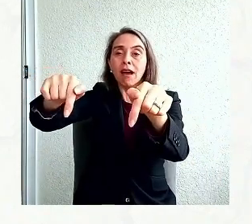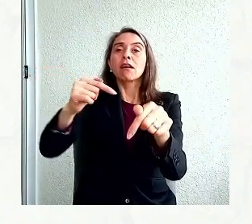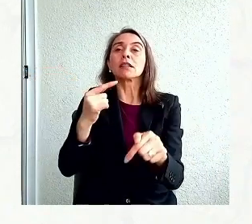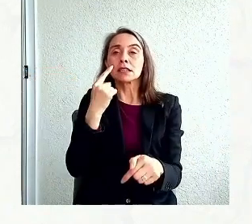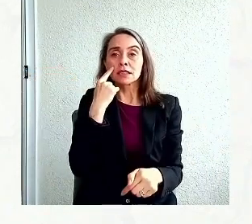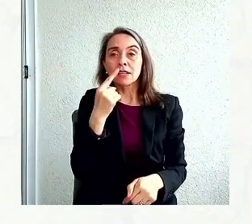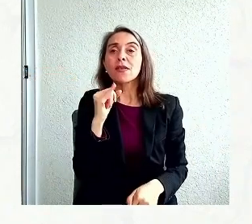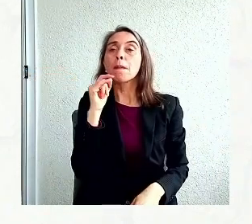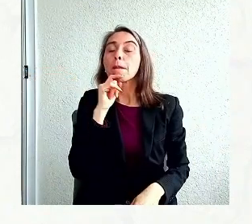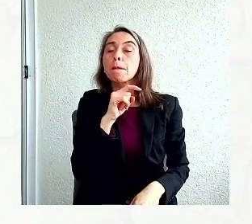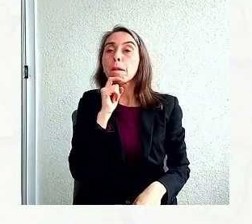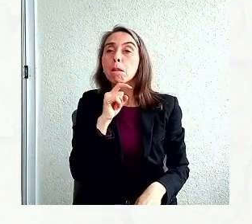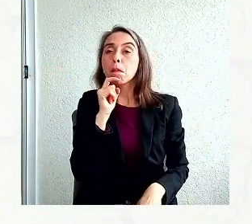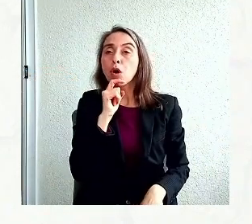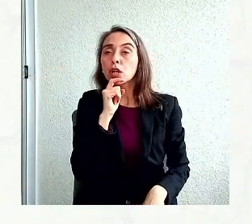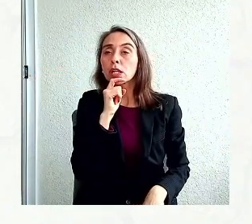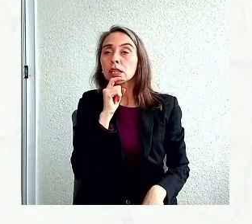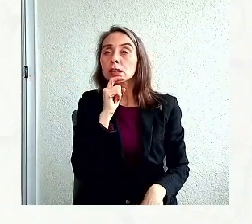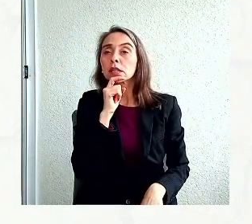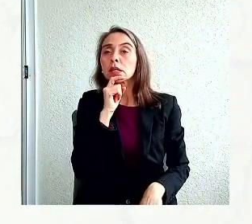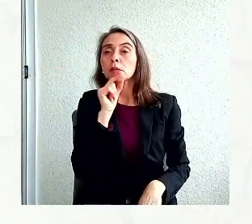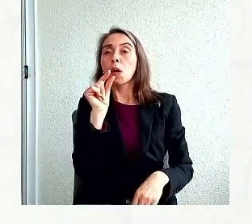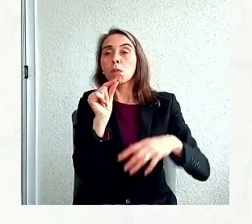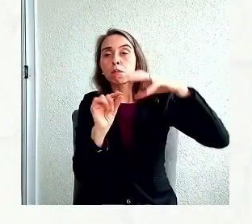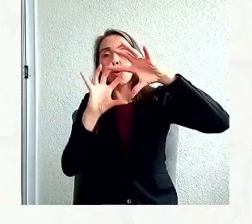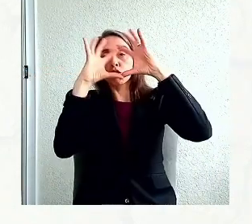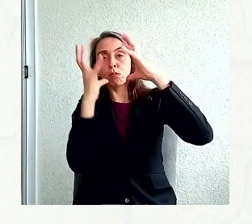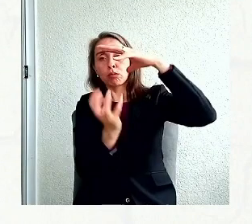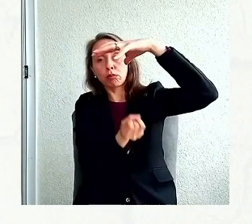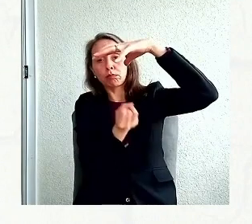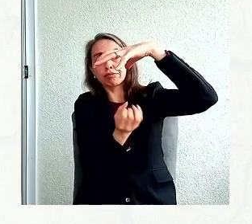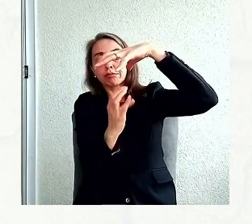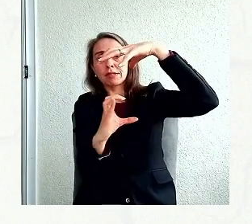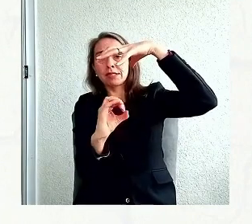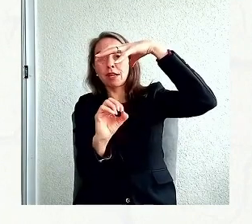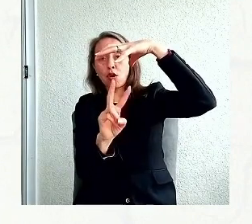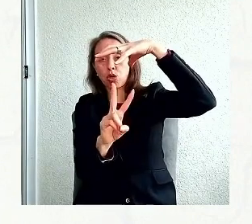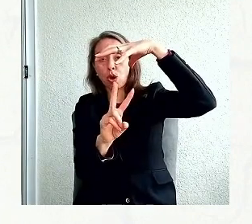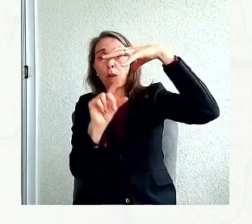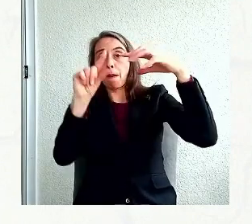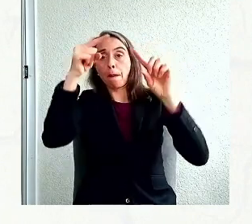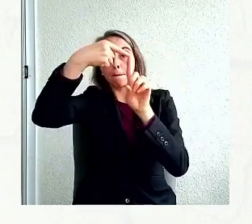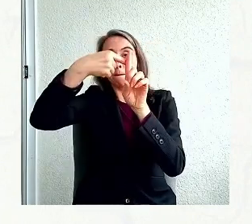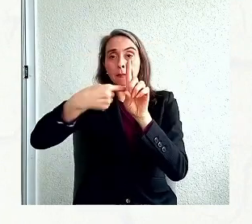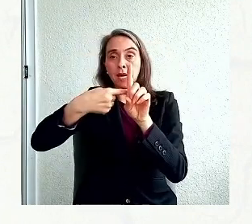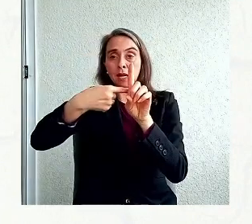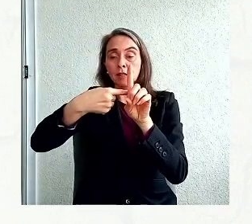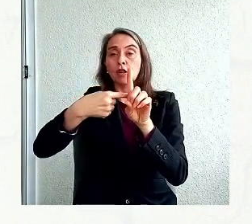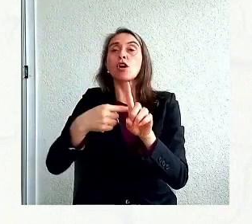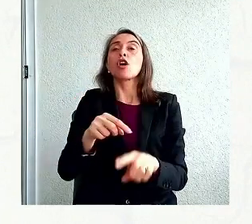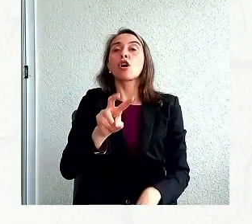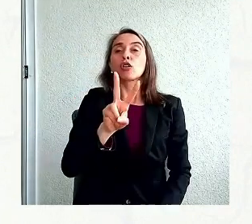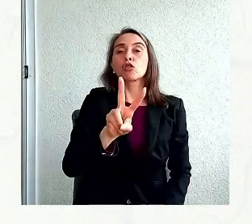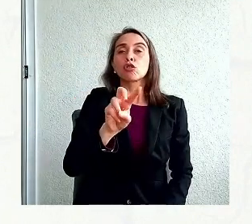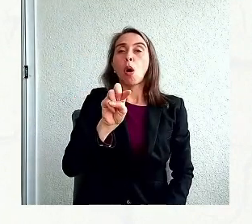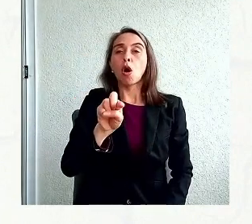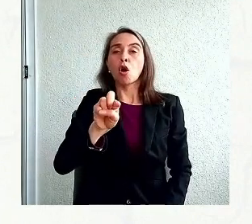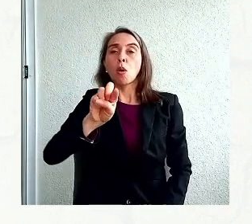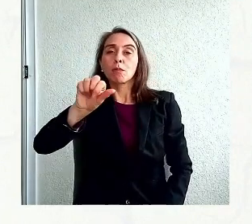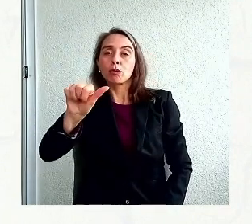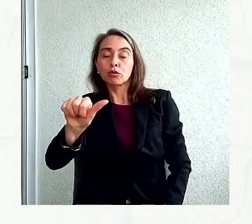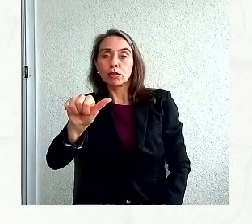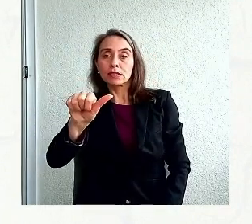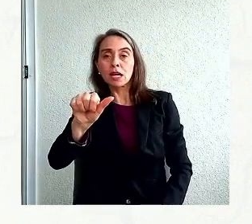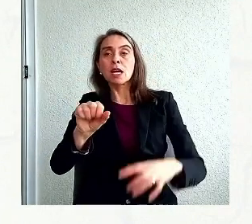sería un escenario que es el que llamamos el 2.6, ¿no es cierto?, donde las emisiones no sobrepasen los